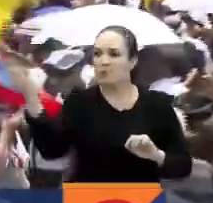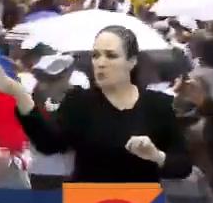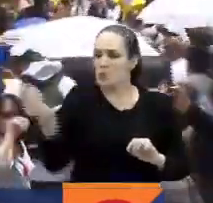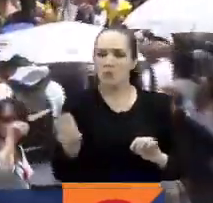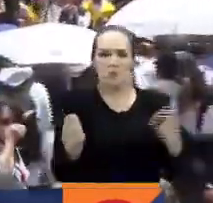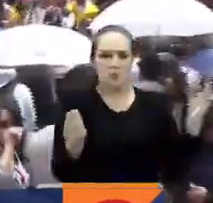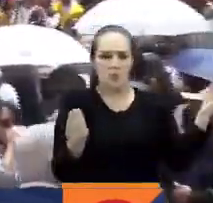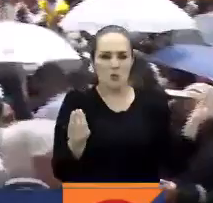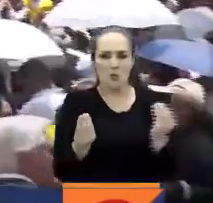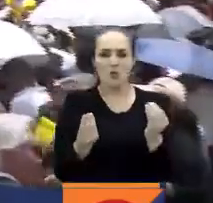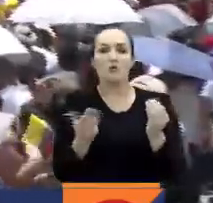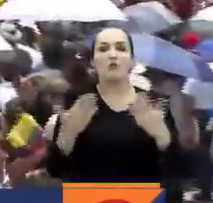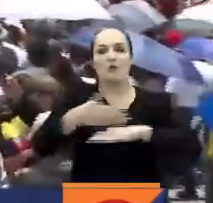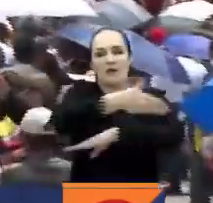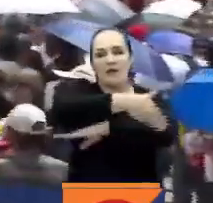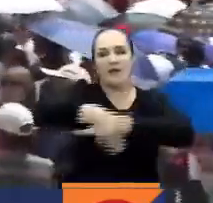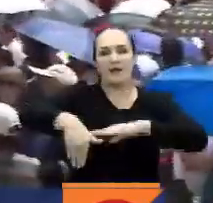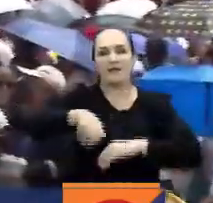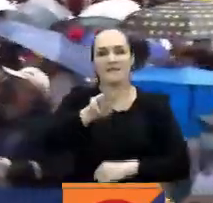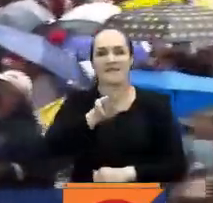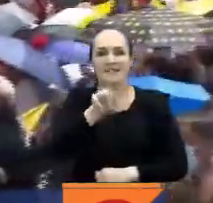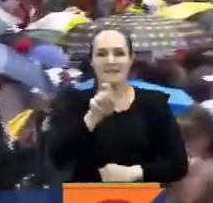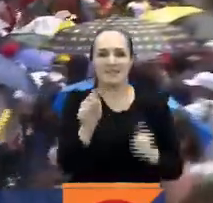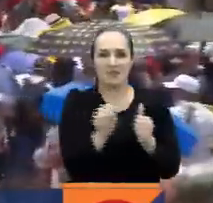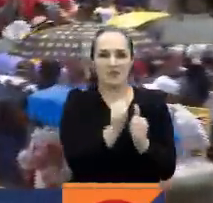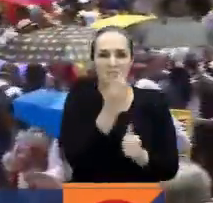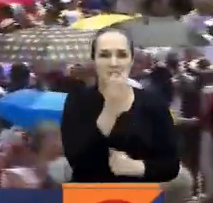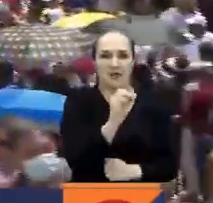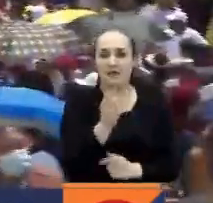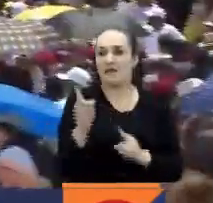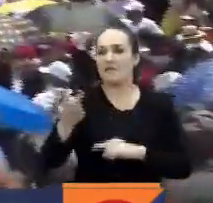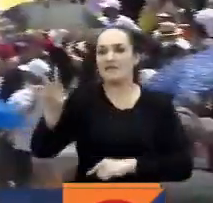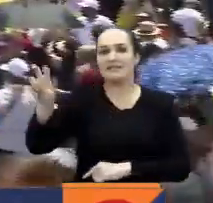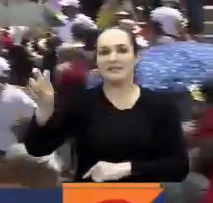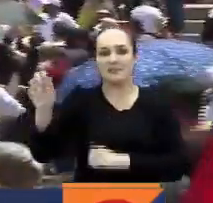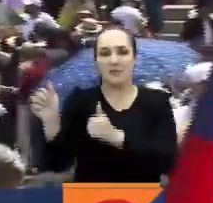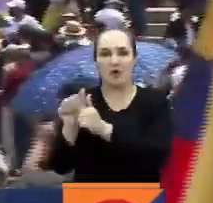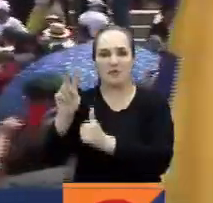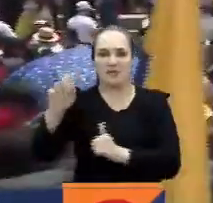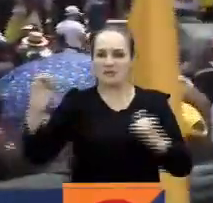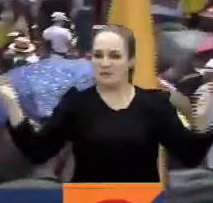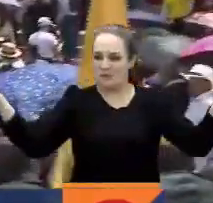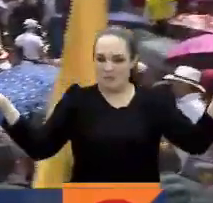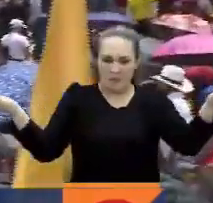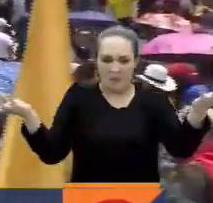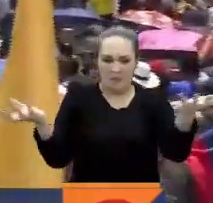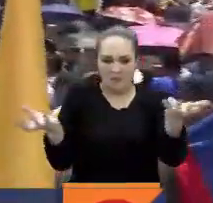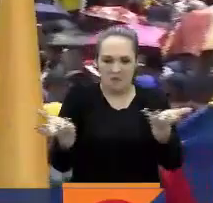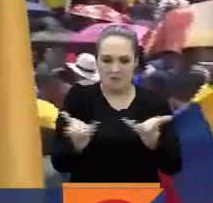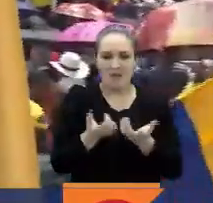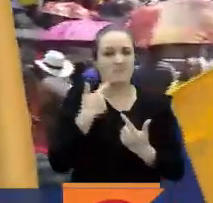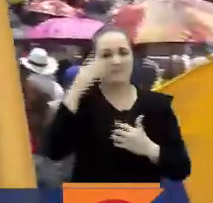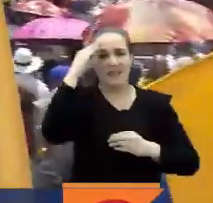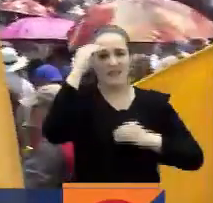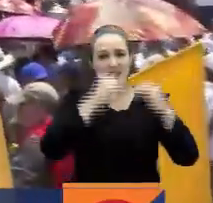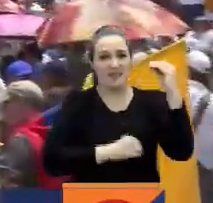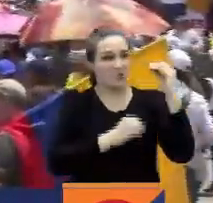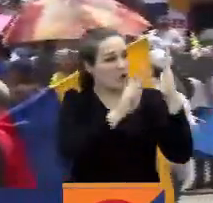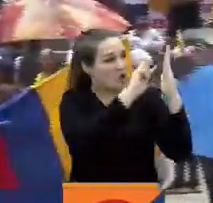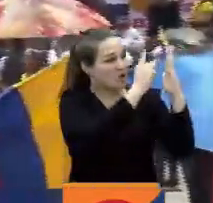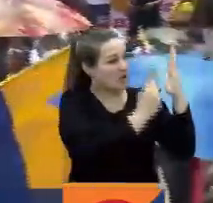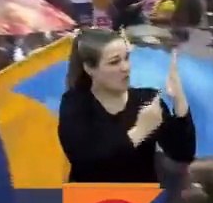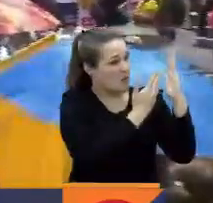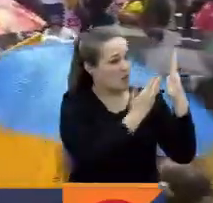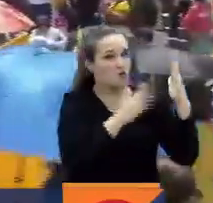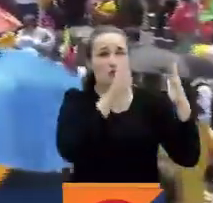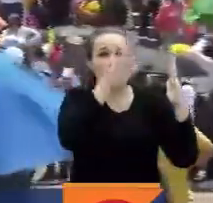manifestaciones, desde la calle 26 con NQS y los de la carrera séptima con calle 26. Manifiestan que no están de acuerdo con muchas reformas